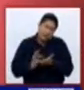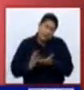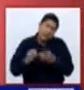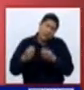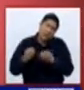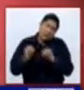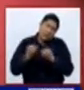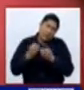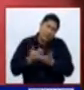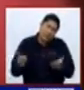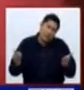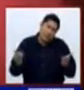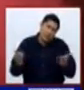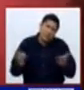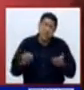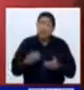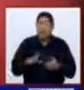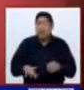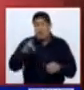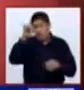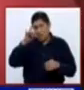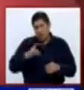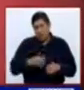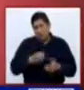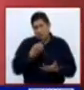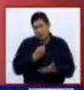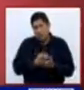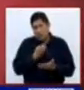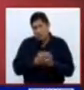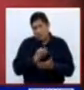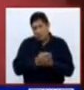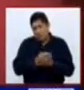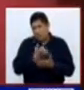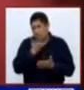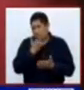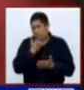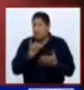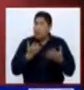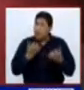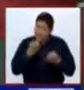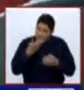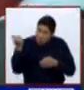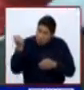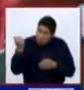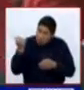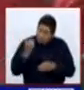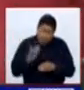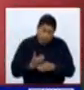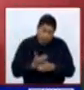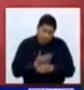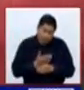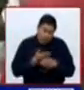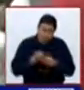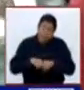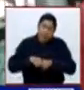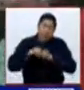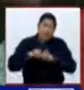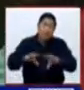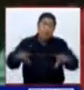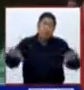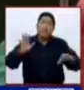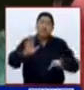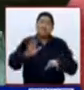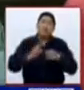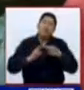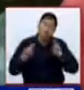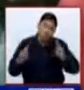vender algún tipo de dulces y recoger, por supuesto, la economía que quieren mejorarla y llevar hasta sus diferentes regiones.